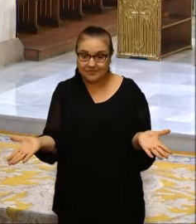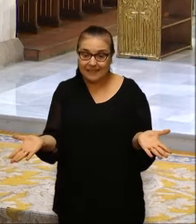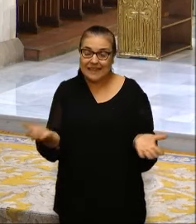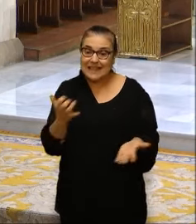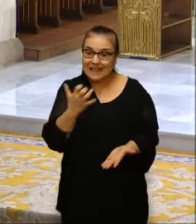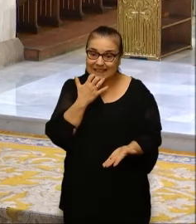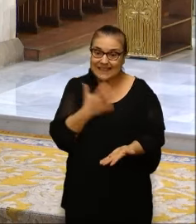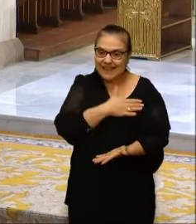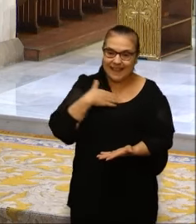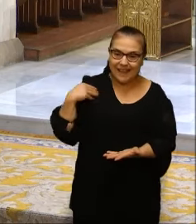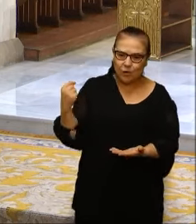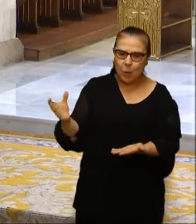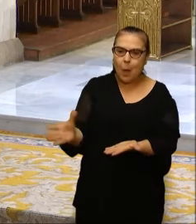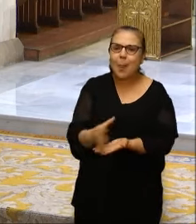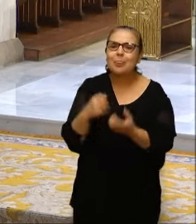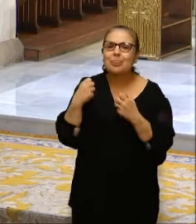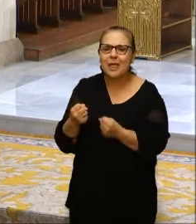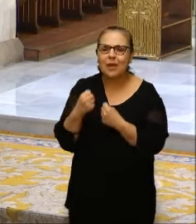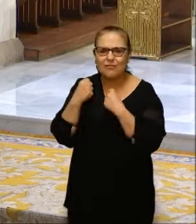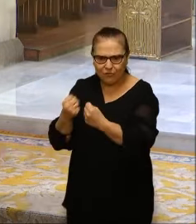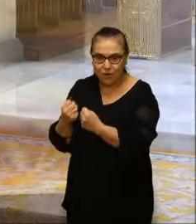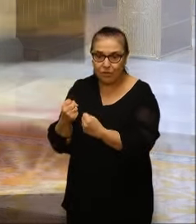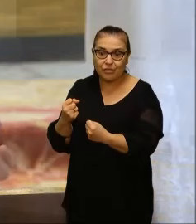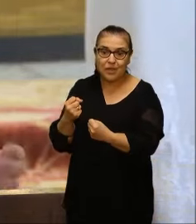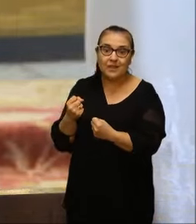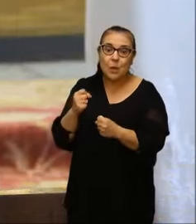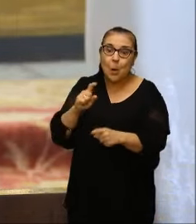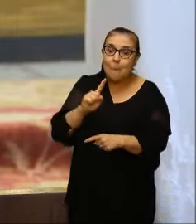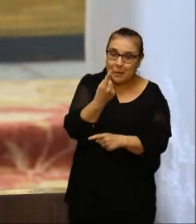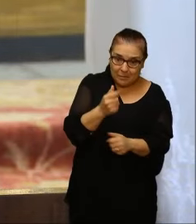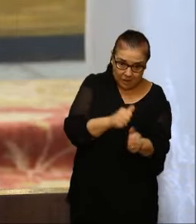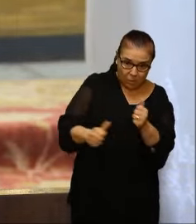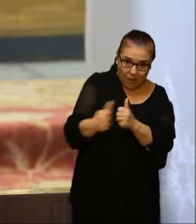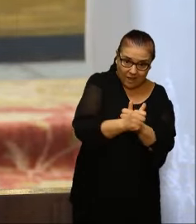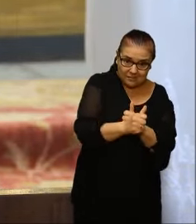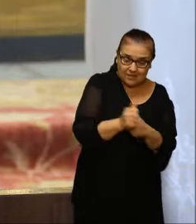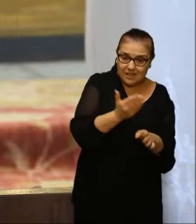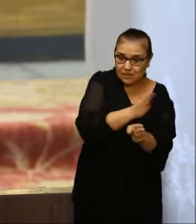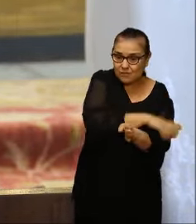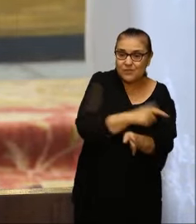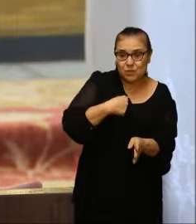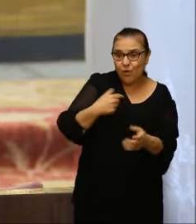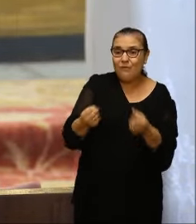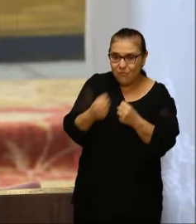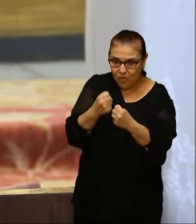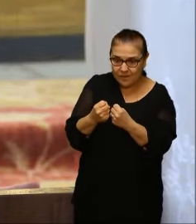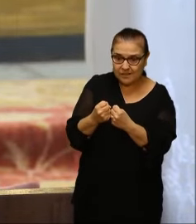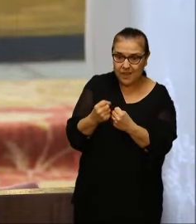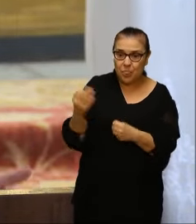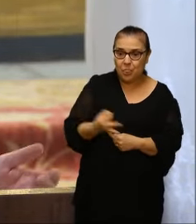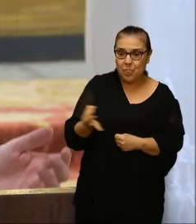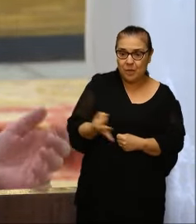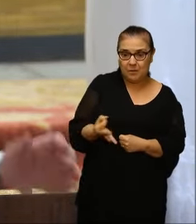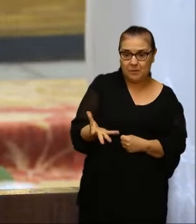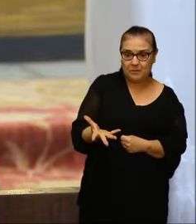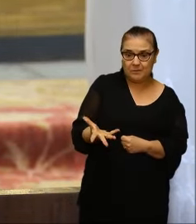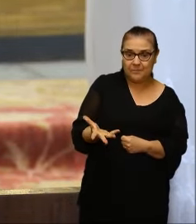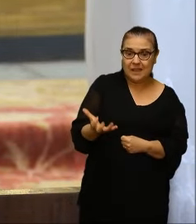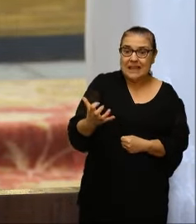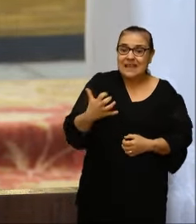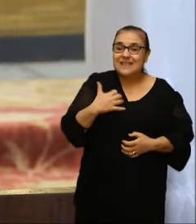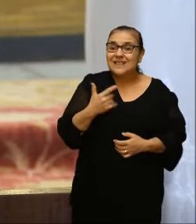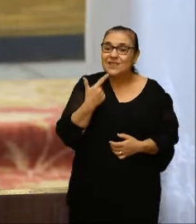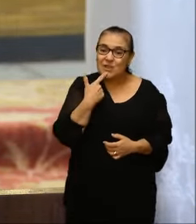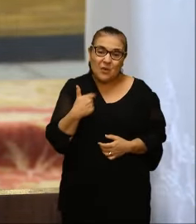fortaleza a los demás, tengo que empezar yo por ser fuerte. Si yo no soy fuerte, si yo soy un cristiano